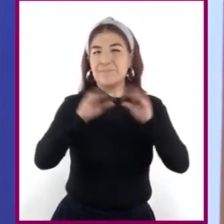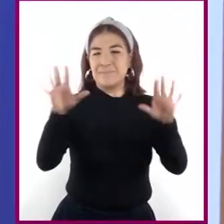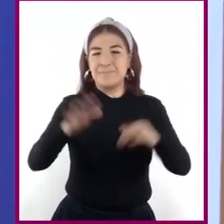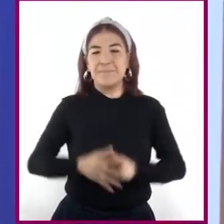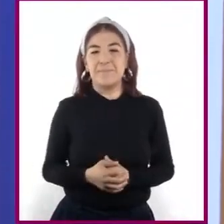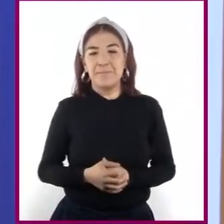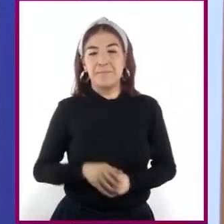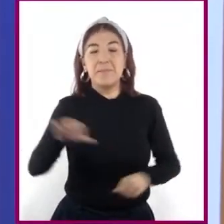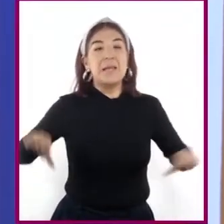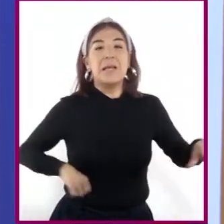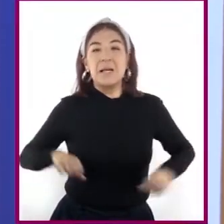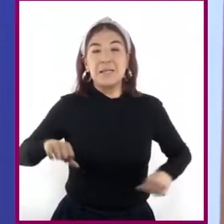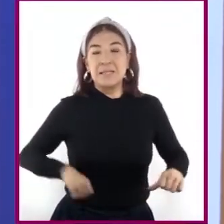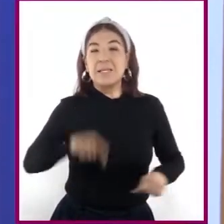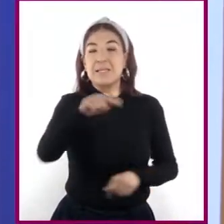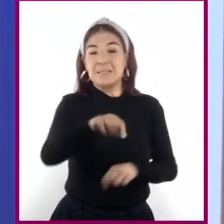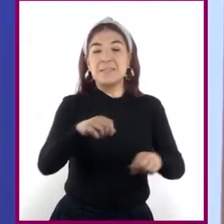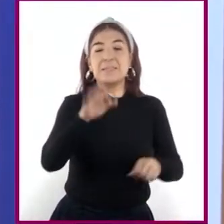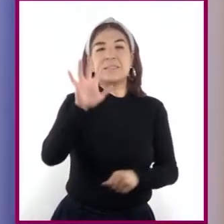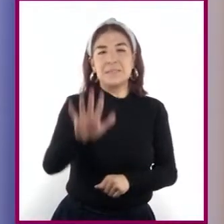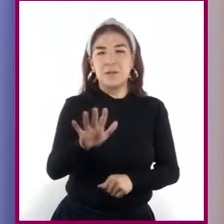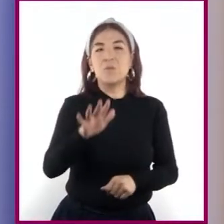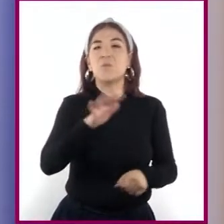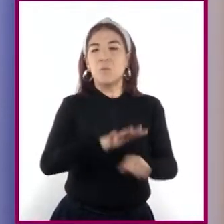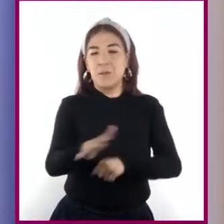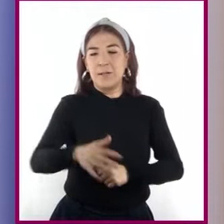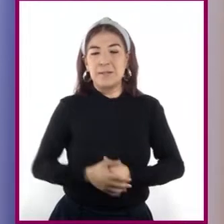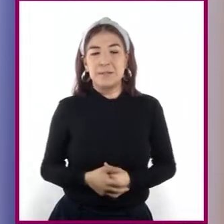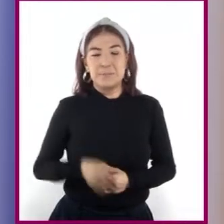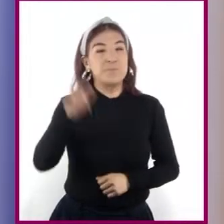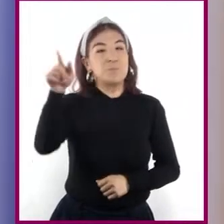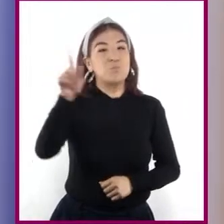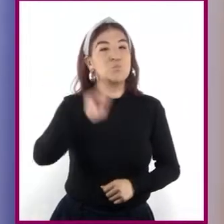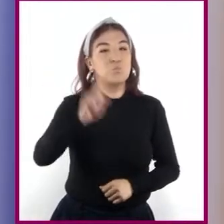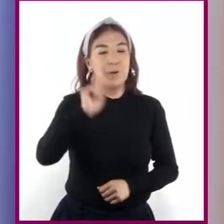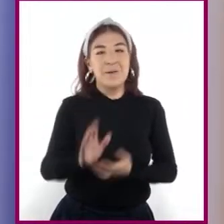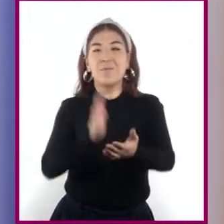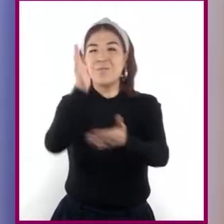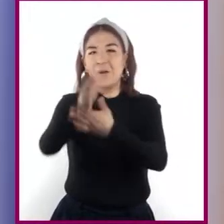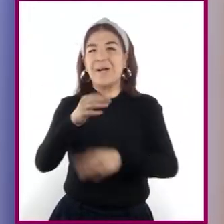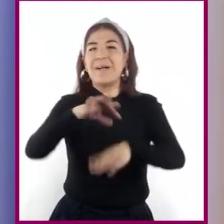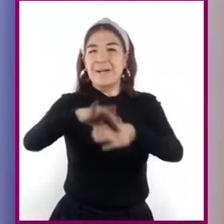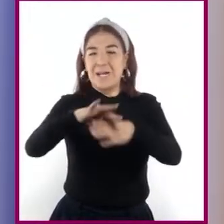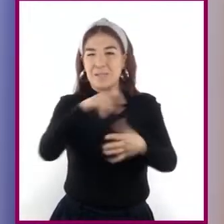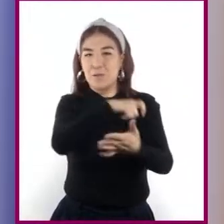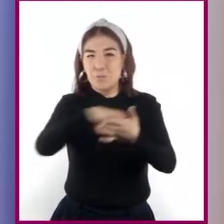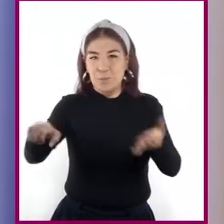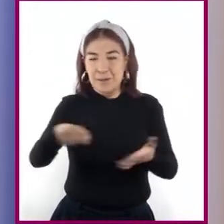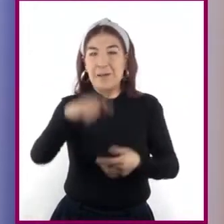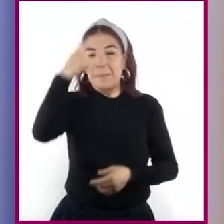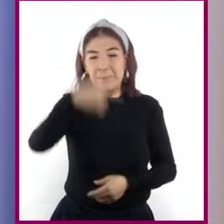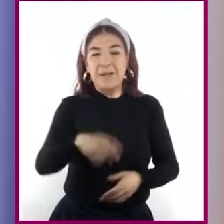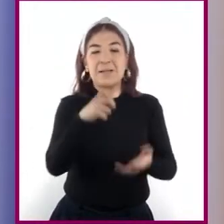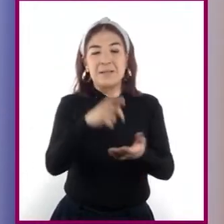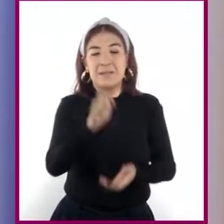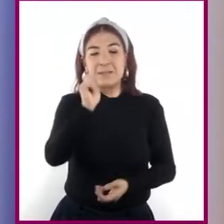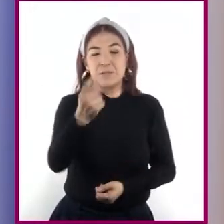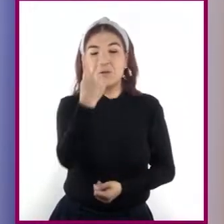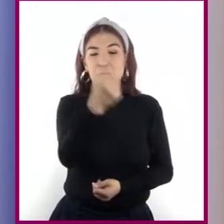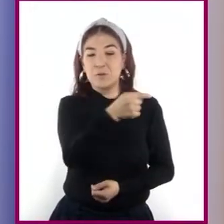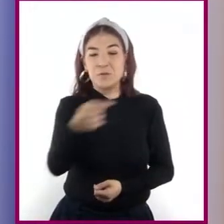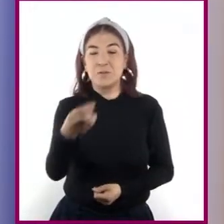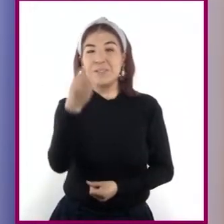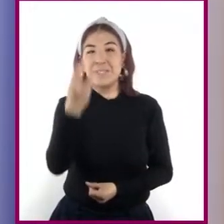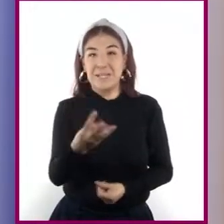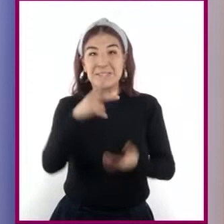Daniel. El reto de la casilla 5 es el siguiente. Jimena fue a la carnicería y pidió 2/3 de kilogramo de carne. Al